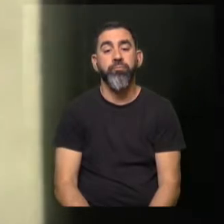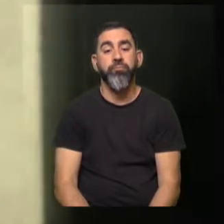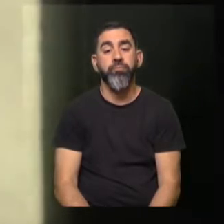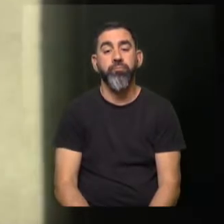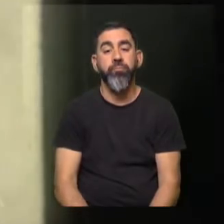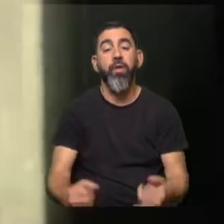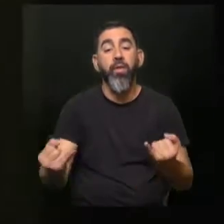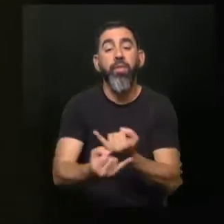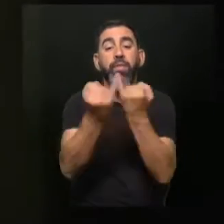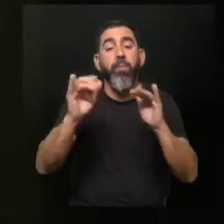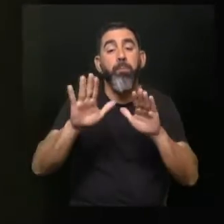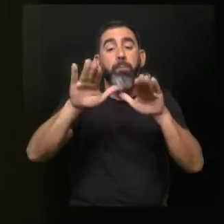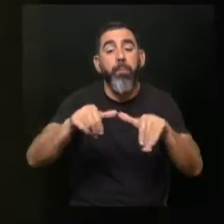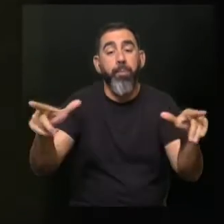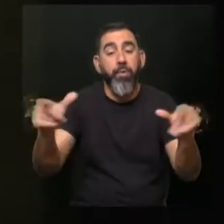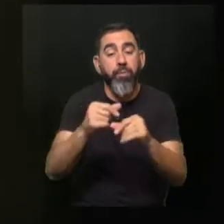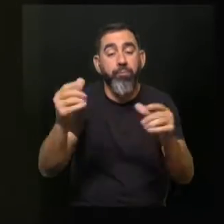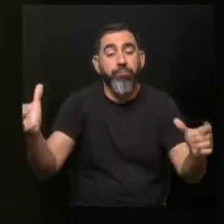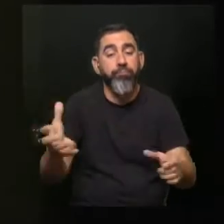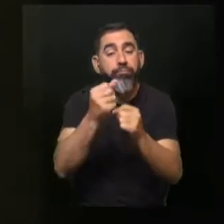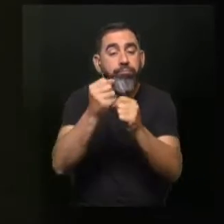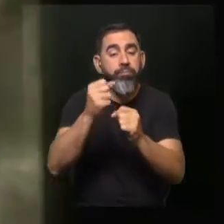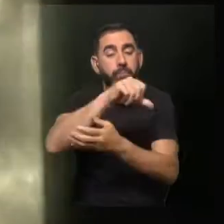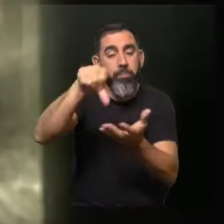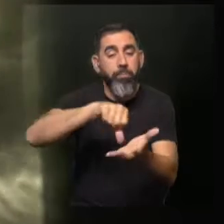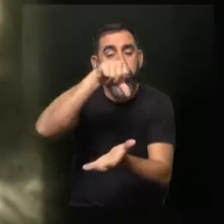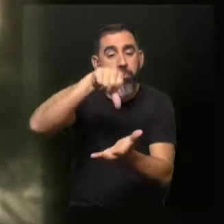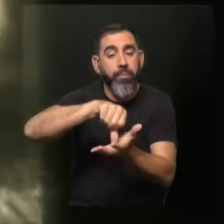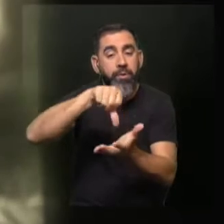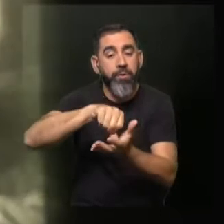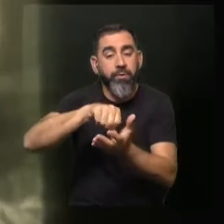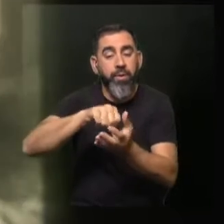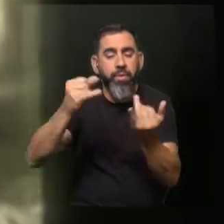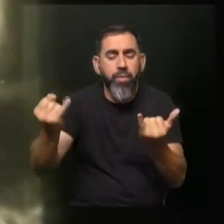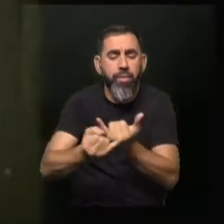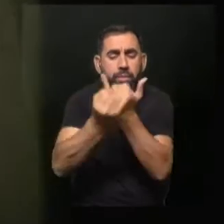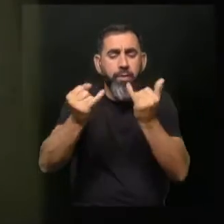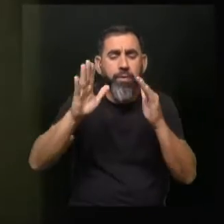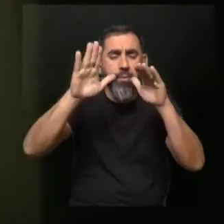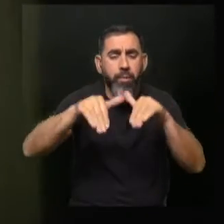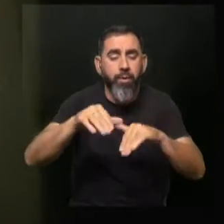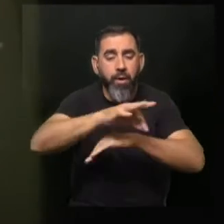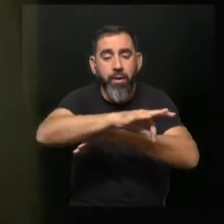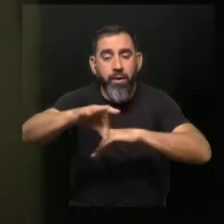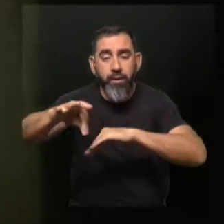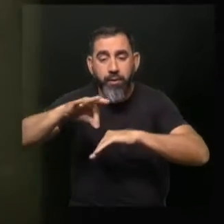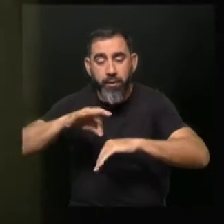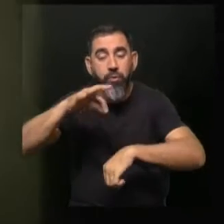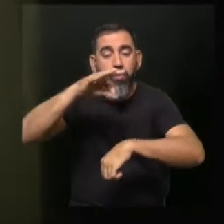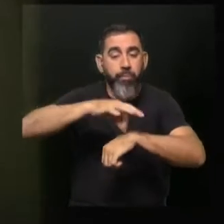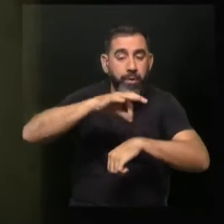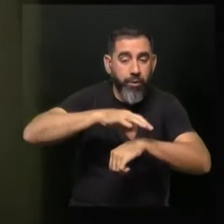Pasó el Día del Patrimonio y lo festejamos en todo el país. Hemos dedicado Días del Patrimonio a arquitectos,